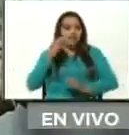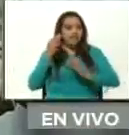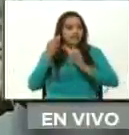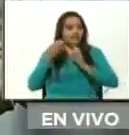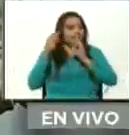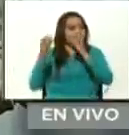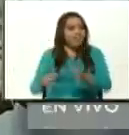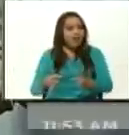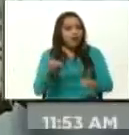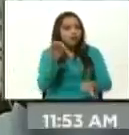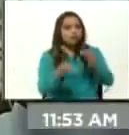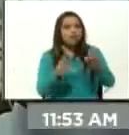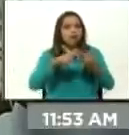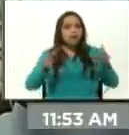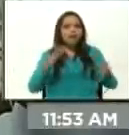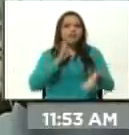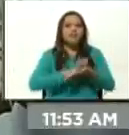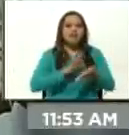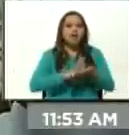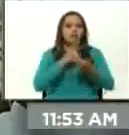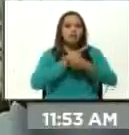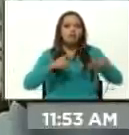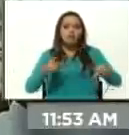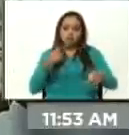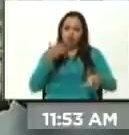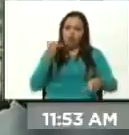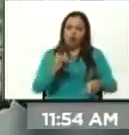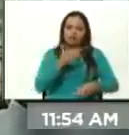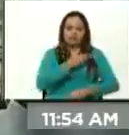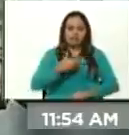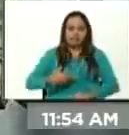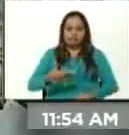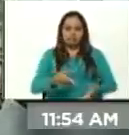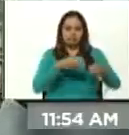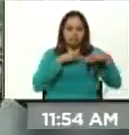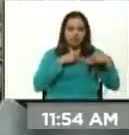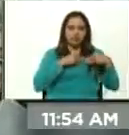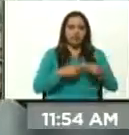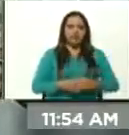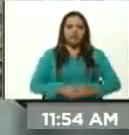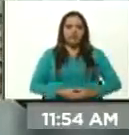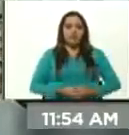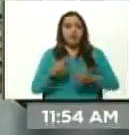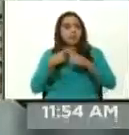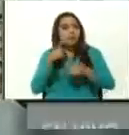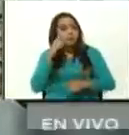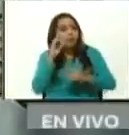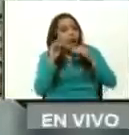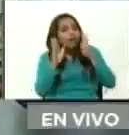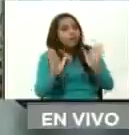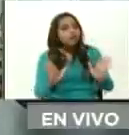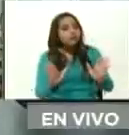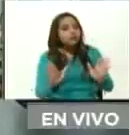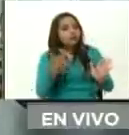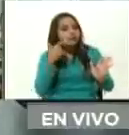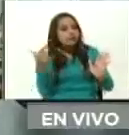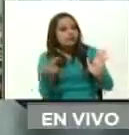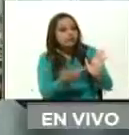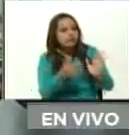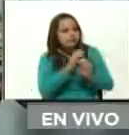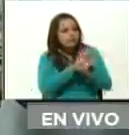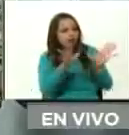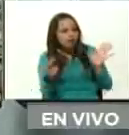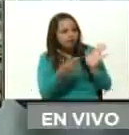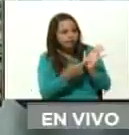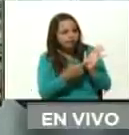la Paz y la Tranquilidad Pública que me he honrado en presidir. Pero oigan bien esto que voy aquí a detallar,